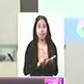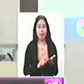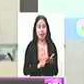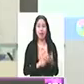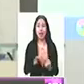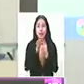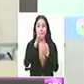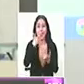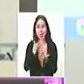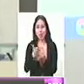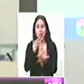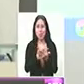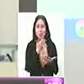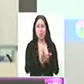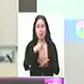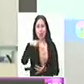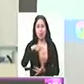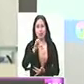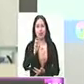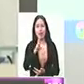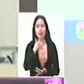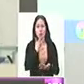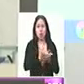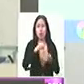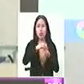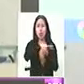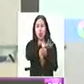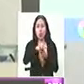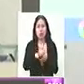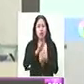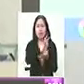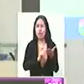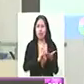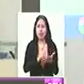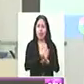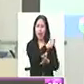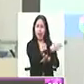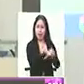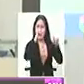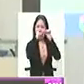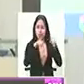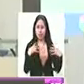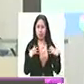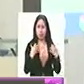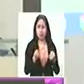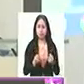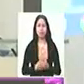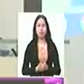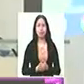que eran necesarias para una contingencia como la que hemos vivido.